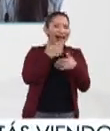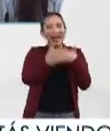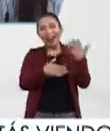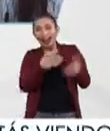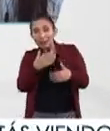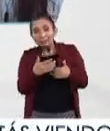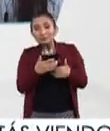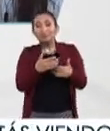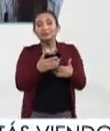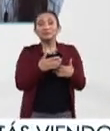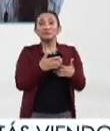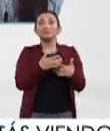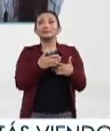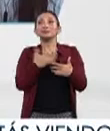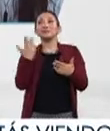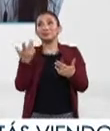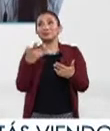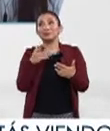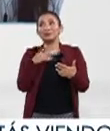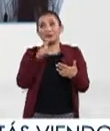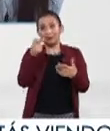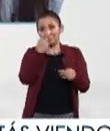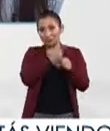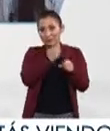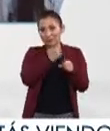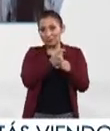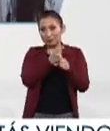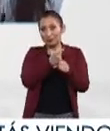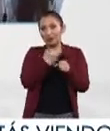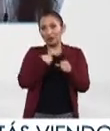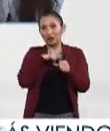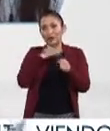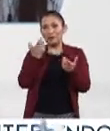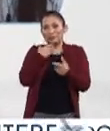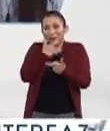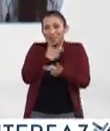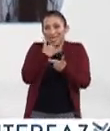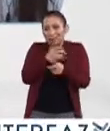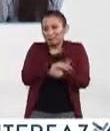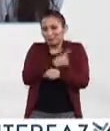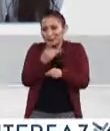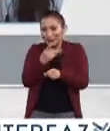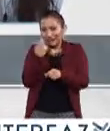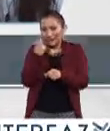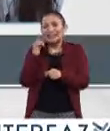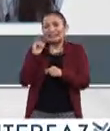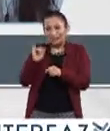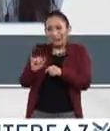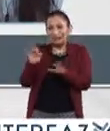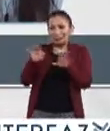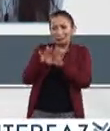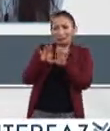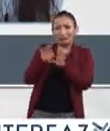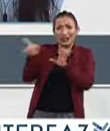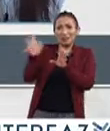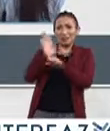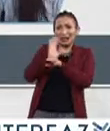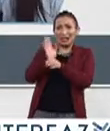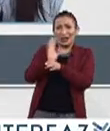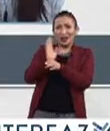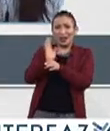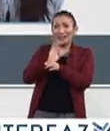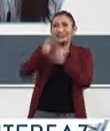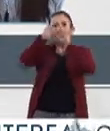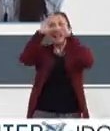y pues primero lo que nos dio mucha risa fue que sí es como en las películas,